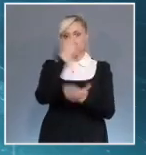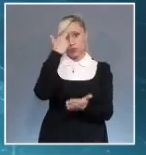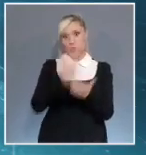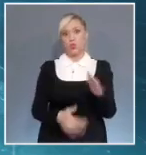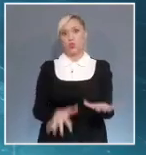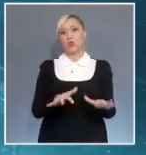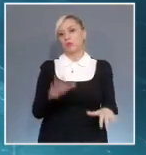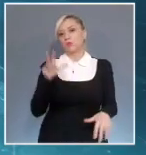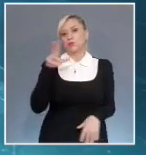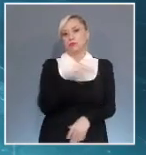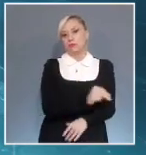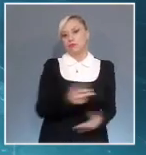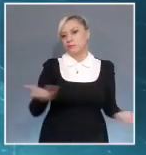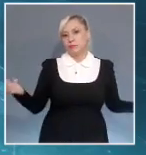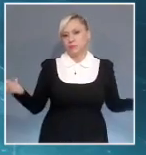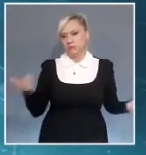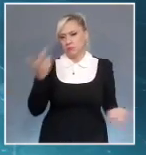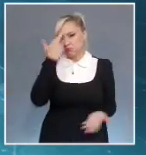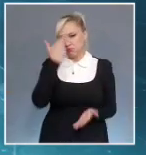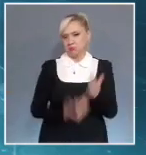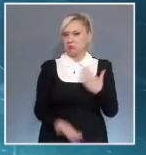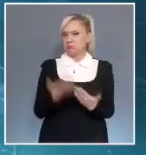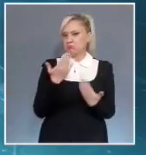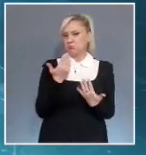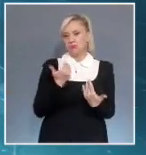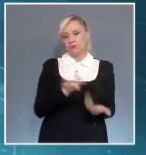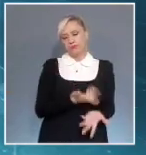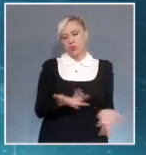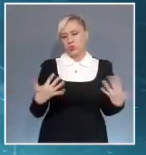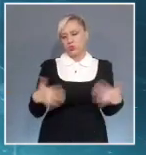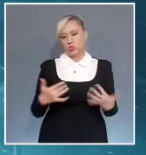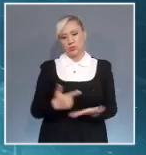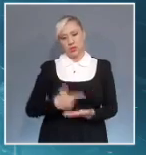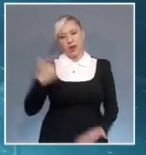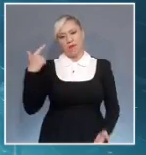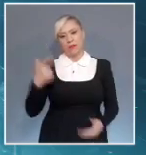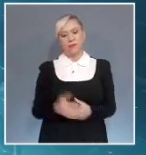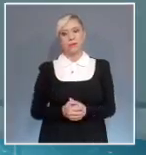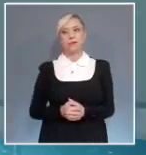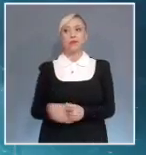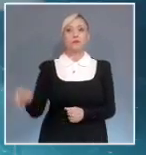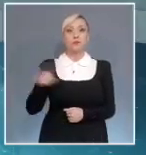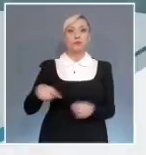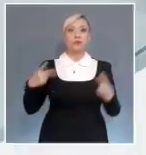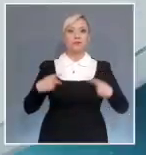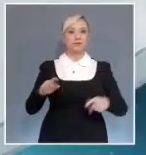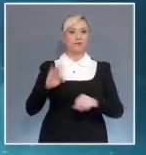Personas en situación de pobreza extrema, principales beneficiados por la ley de amnistía.